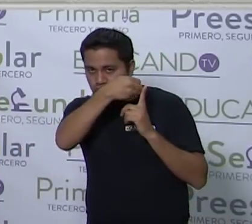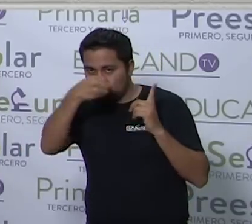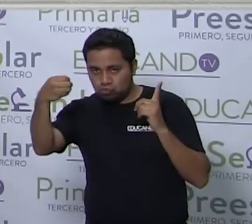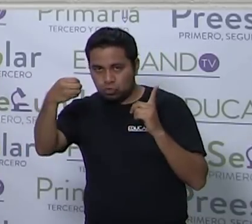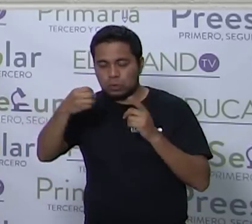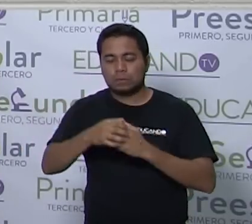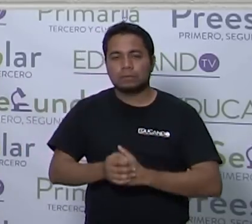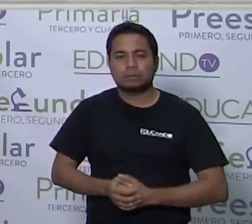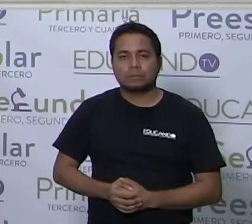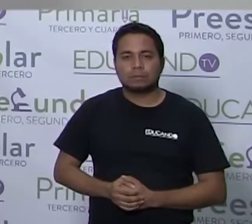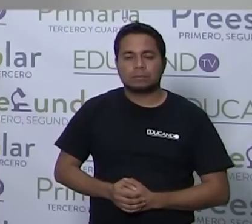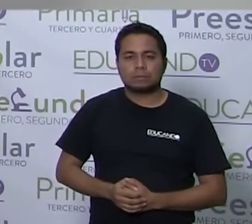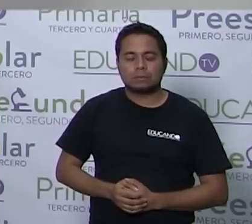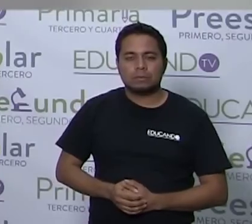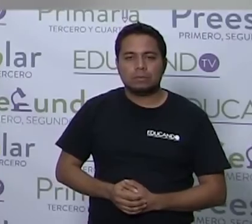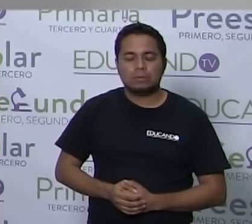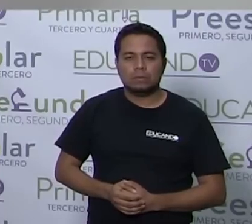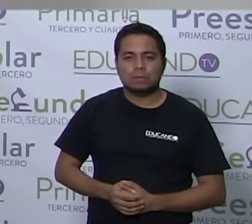iluminada